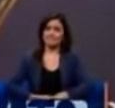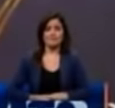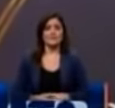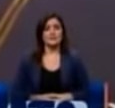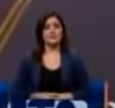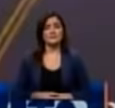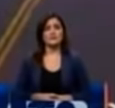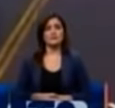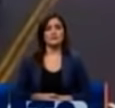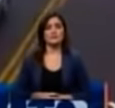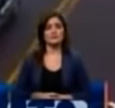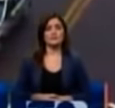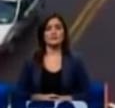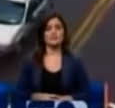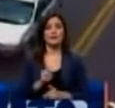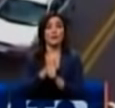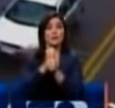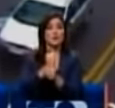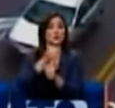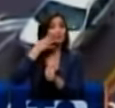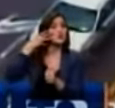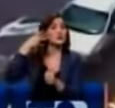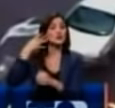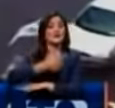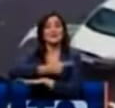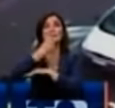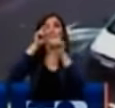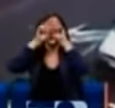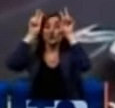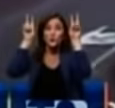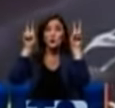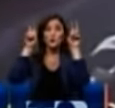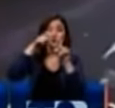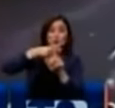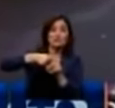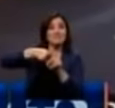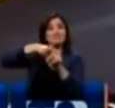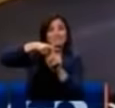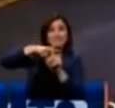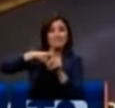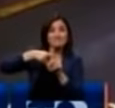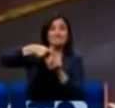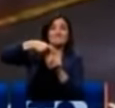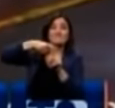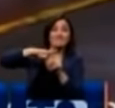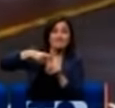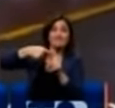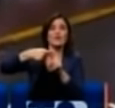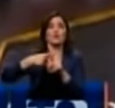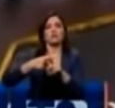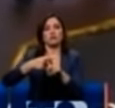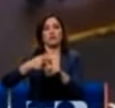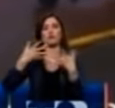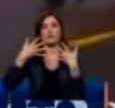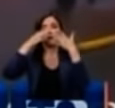en la zona de la Amazonía ecuatoriana, días nublados. Temperaturas con altos niveles de humedad.